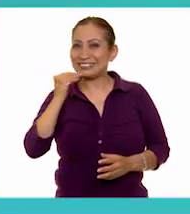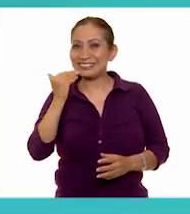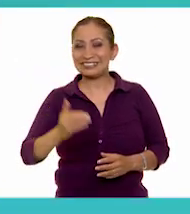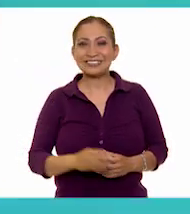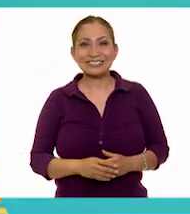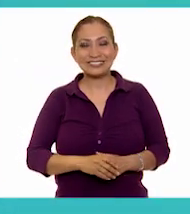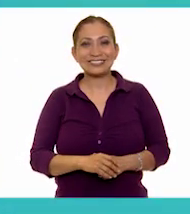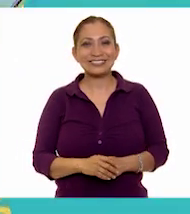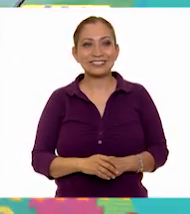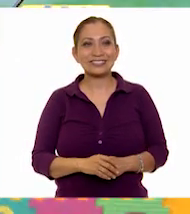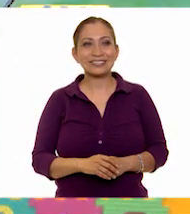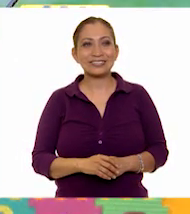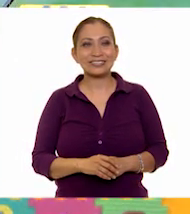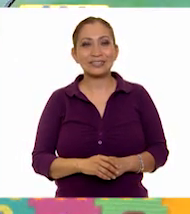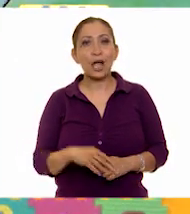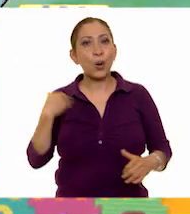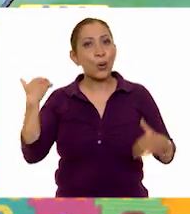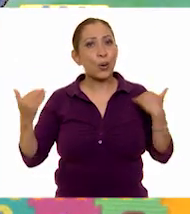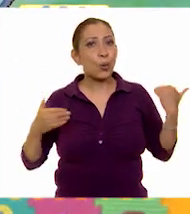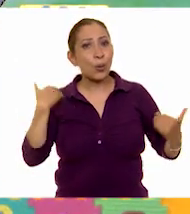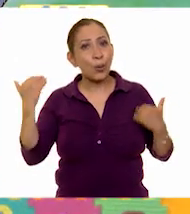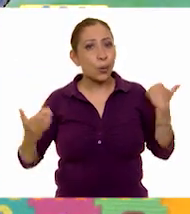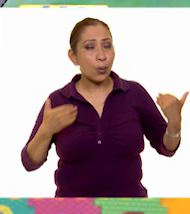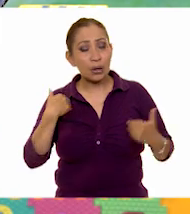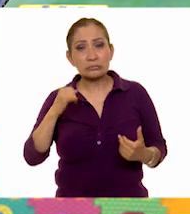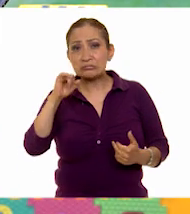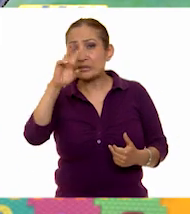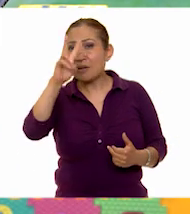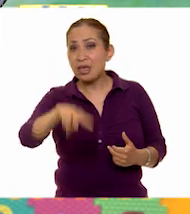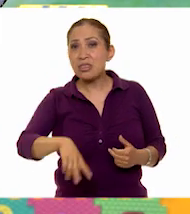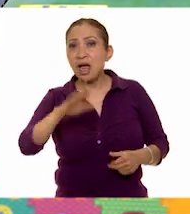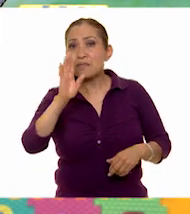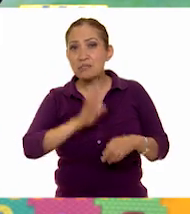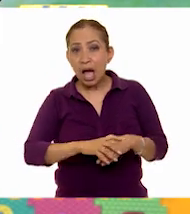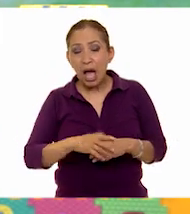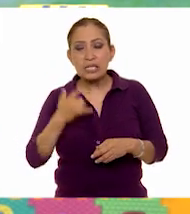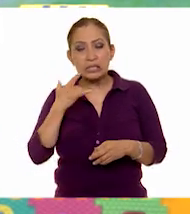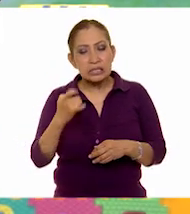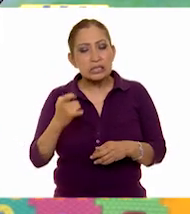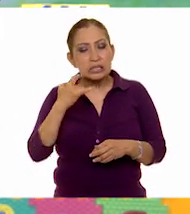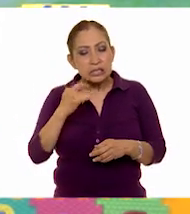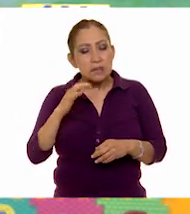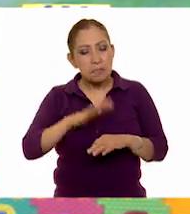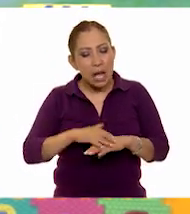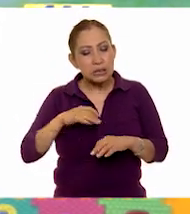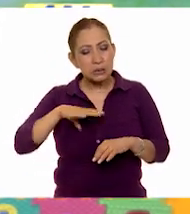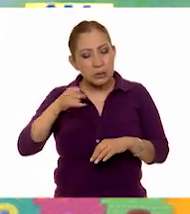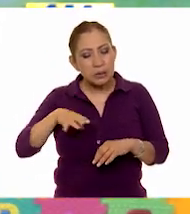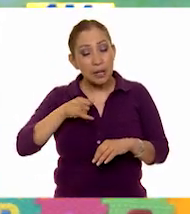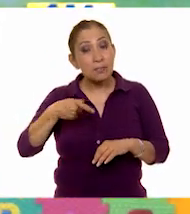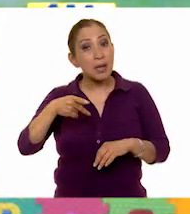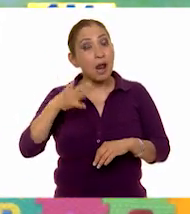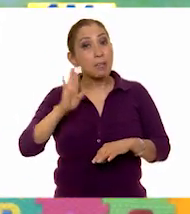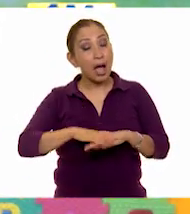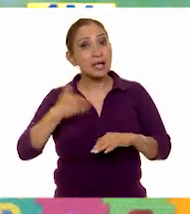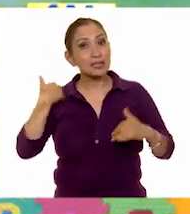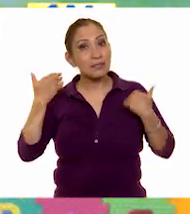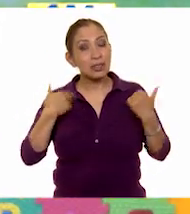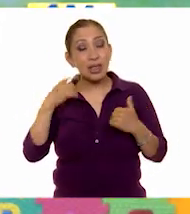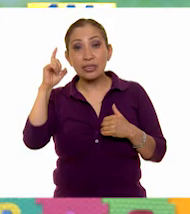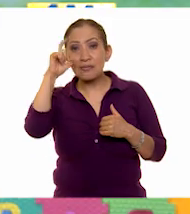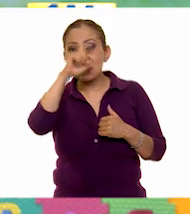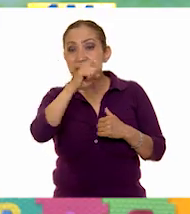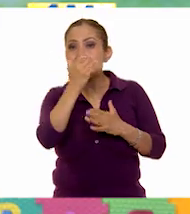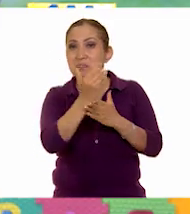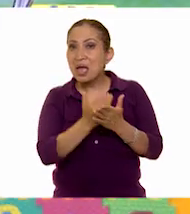Cada vez el reto fue mayor, pero también fue más divertido y menos